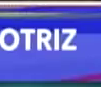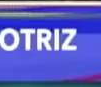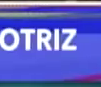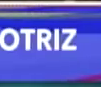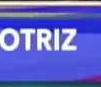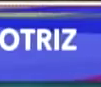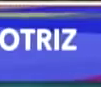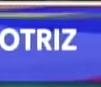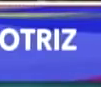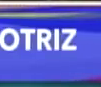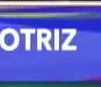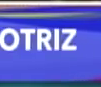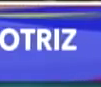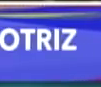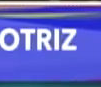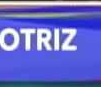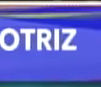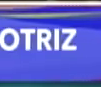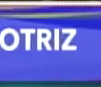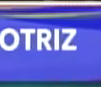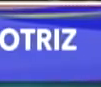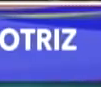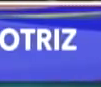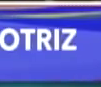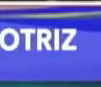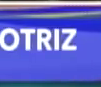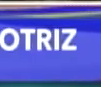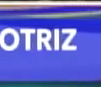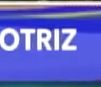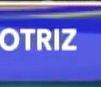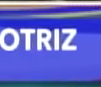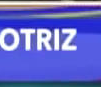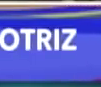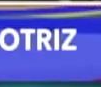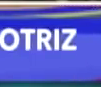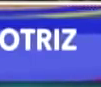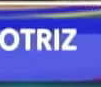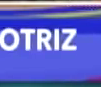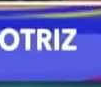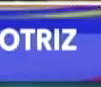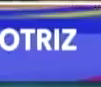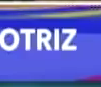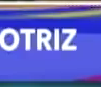de la más alta calidad y factura tecnológica del mundo.